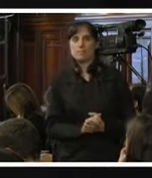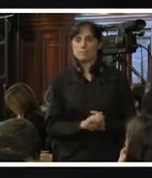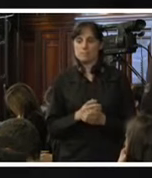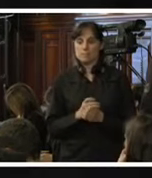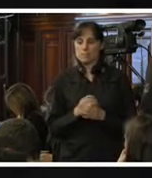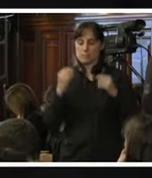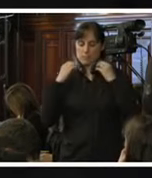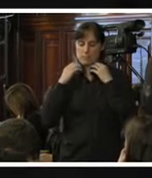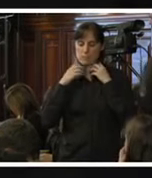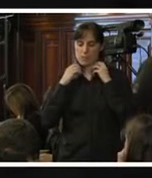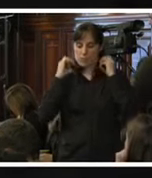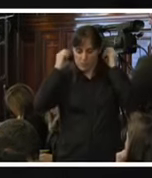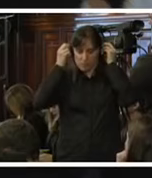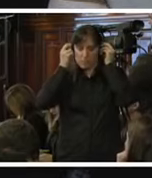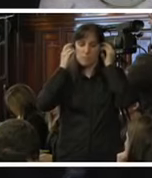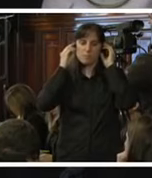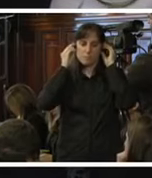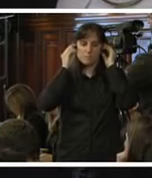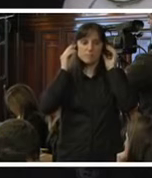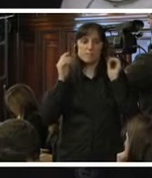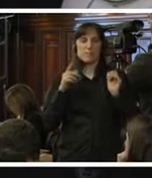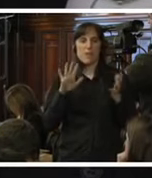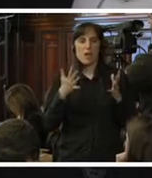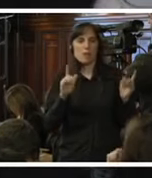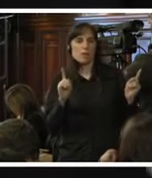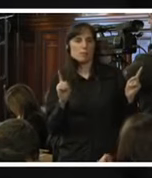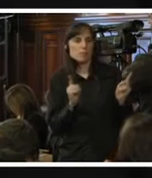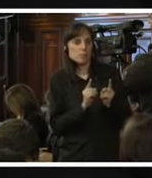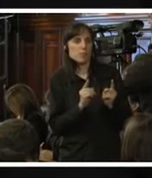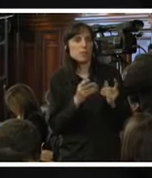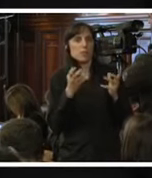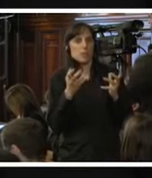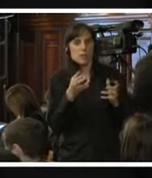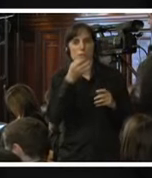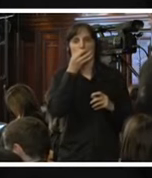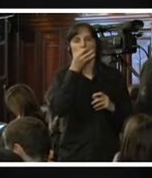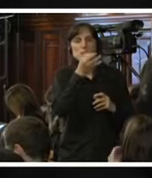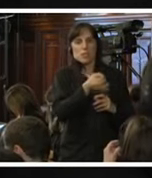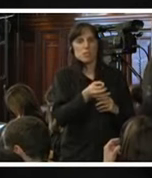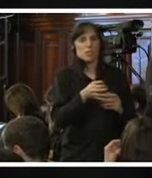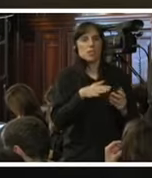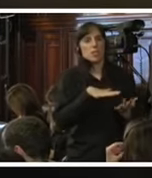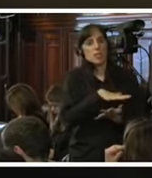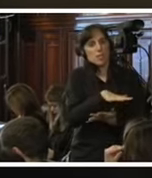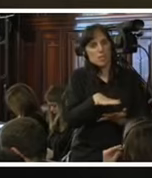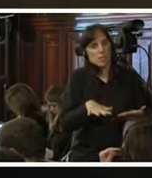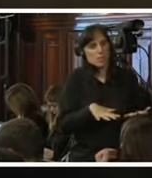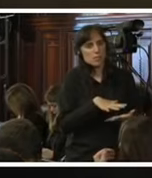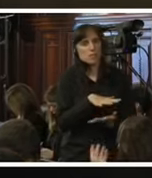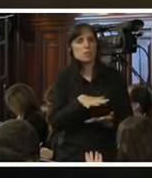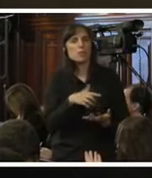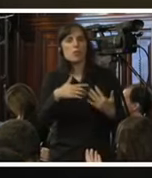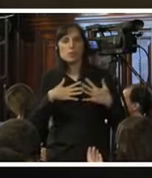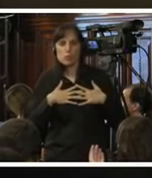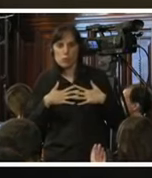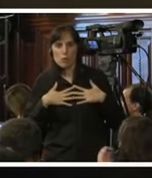Thank you. If I may, very concisely. I confine myself to independence of the